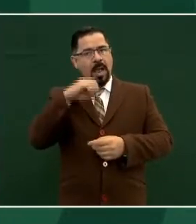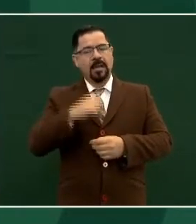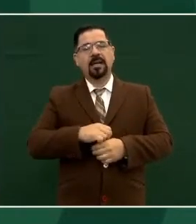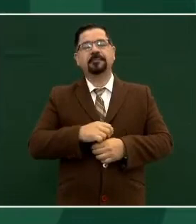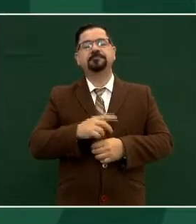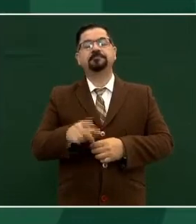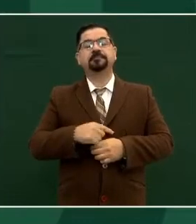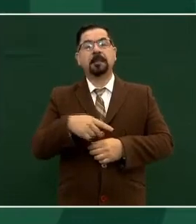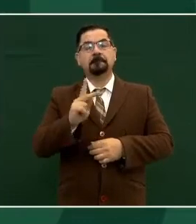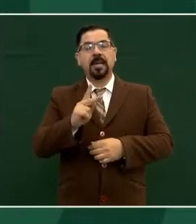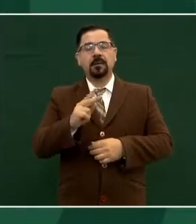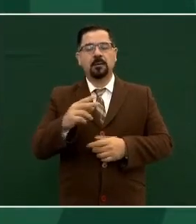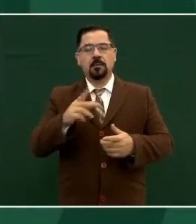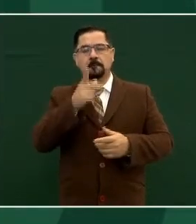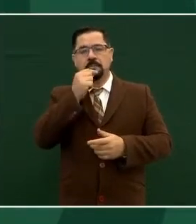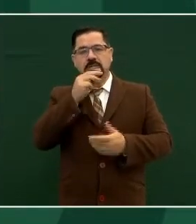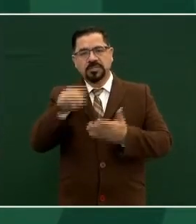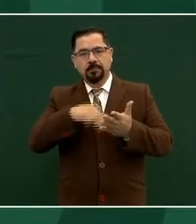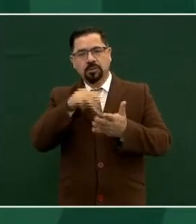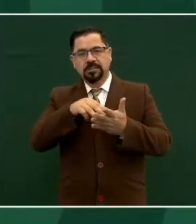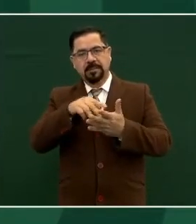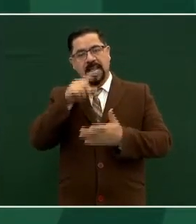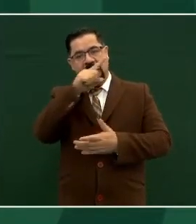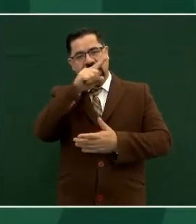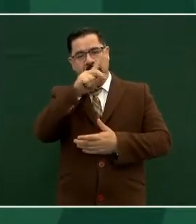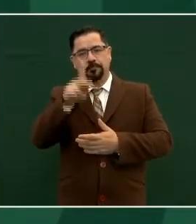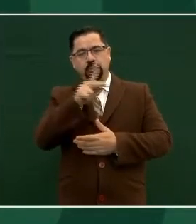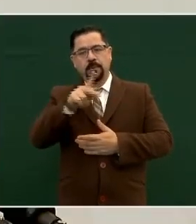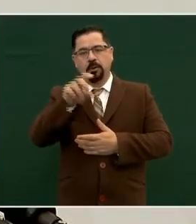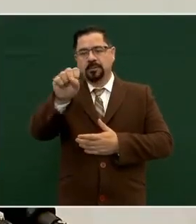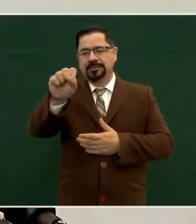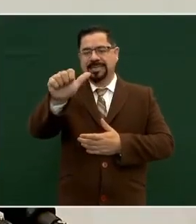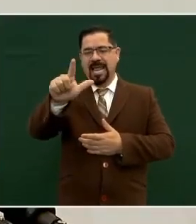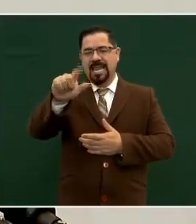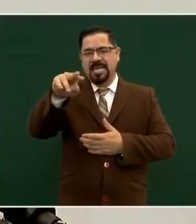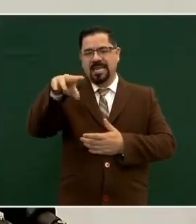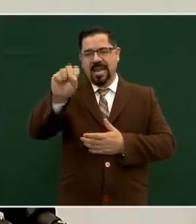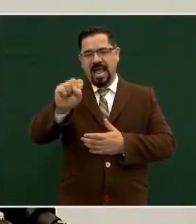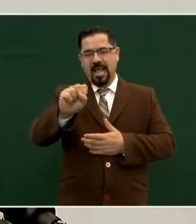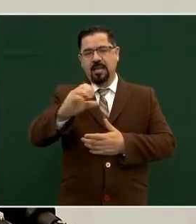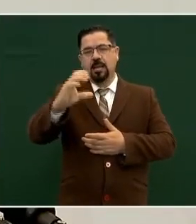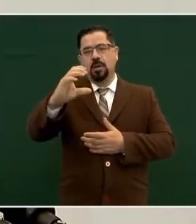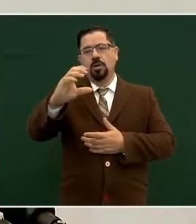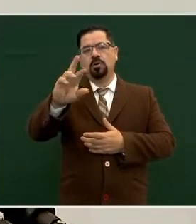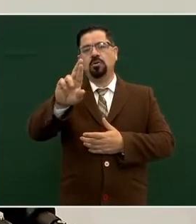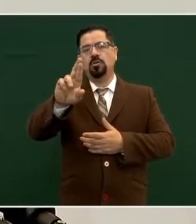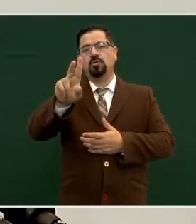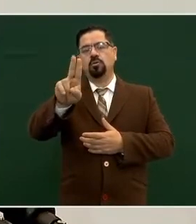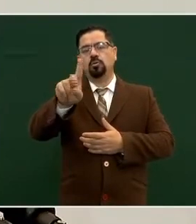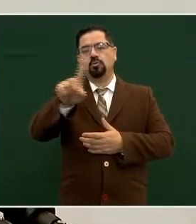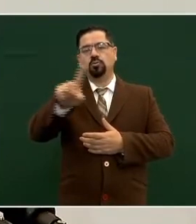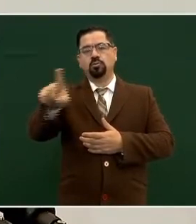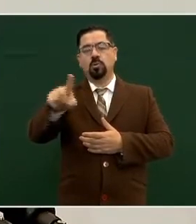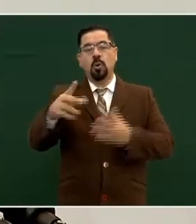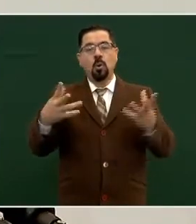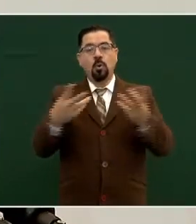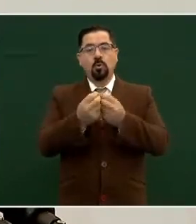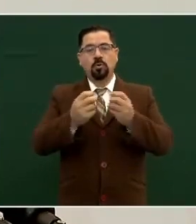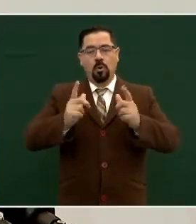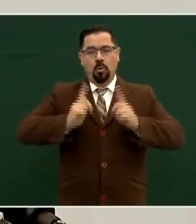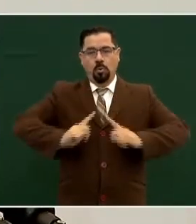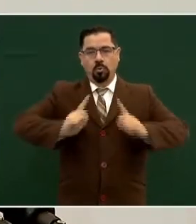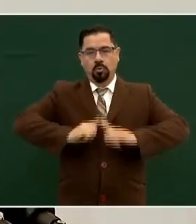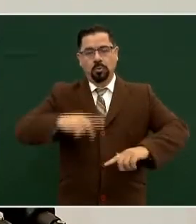Policía Municipal de Salina Cruz, en coordinación con la Fiscalía General de Justicia del Estado de Oaxaca,